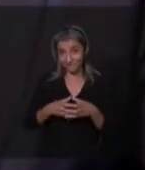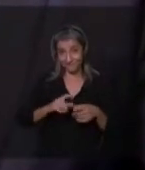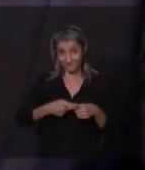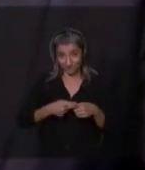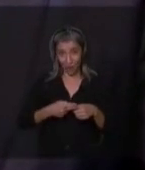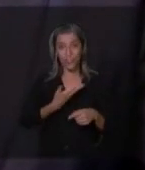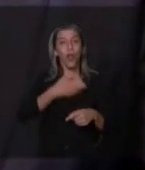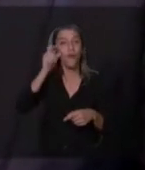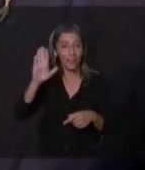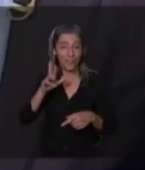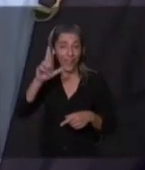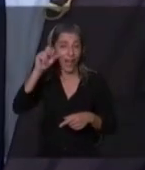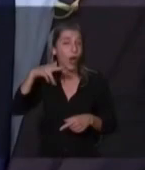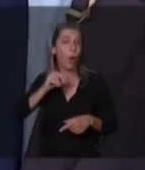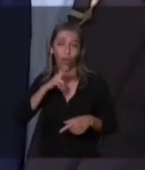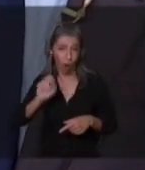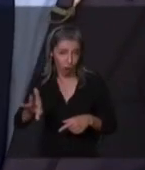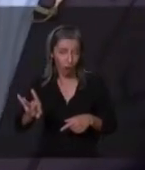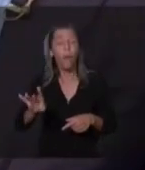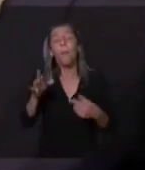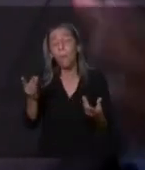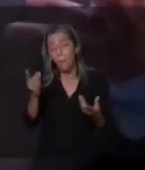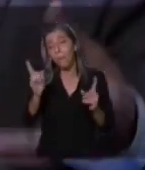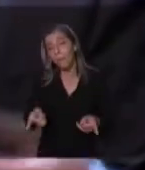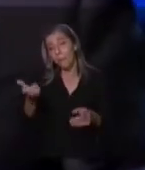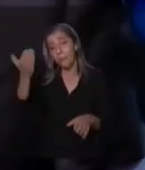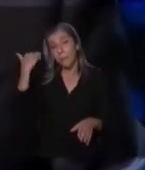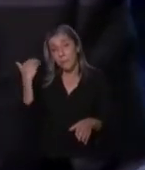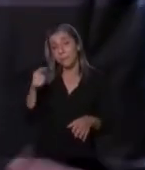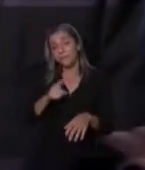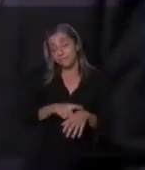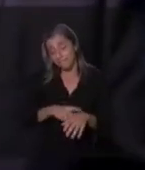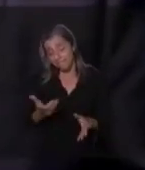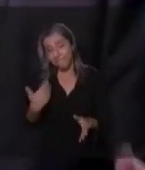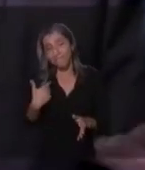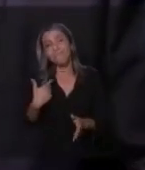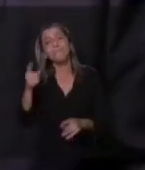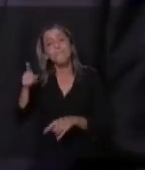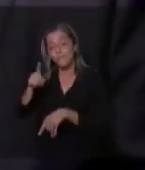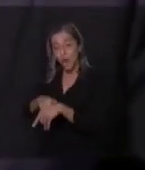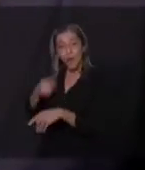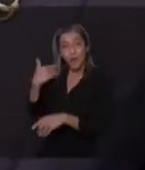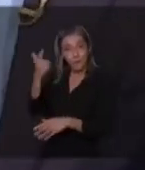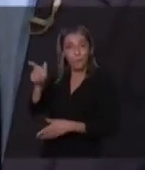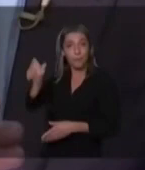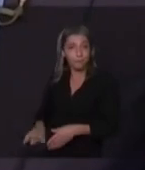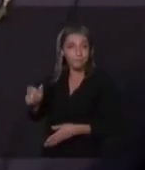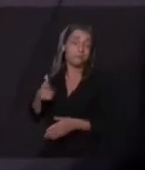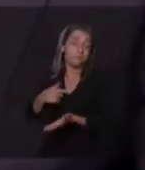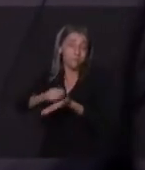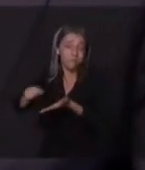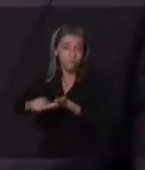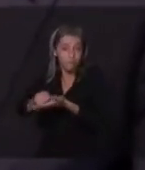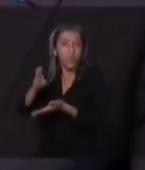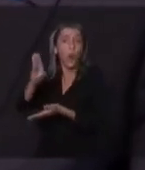hay sumatoria de individuos agregación de individuos libres supuestamente y que eh lo